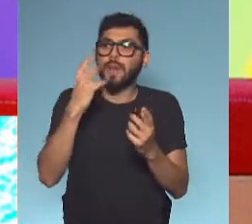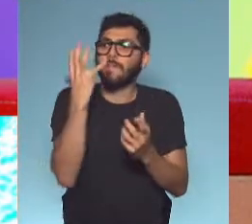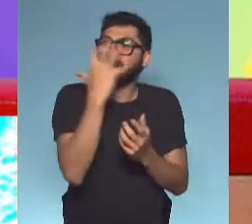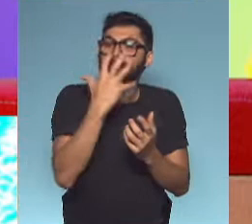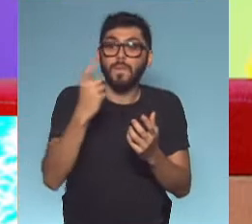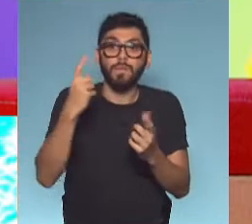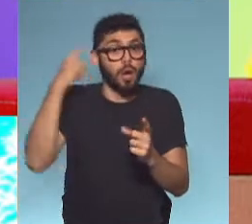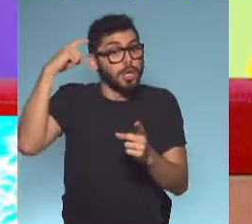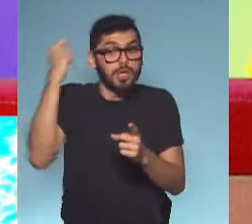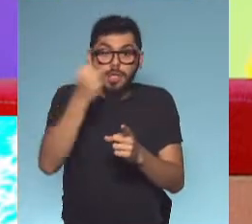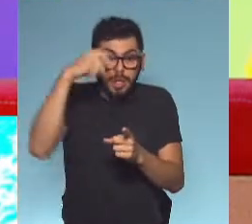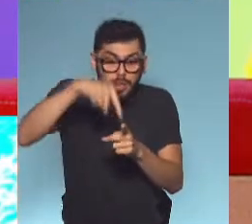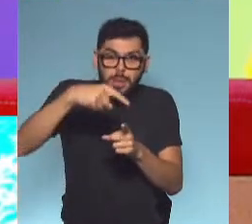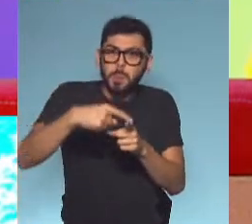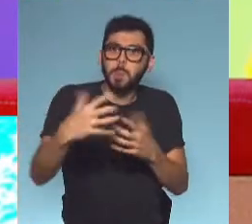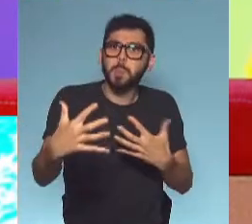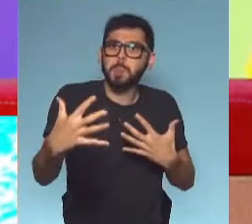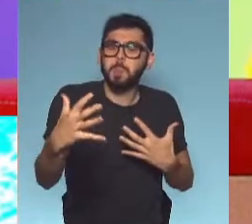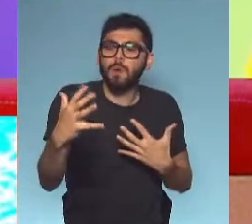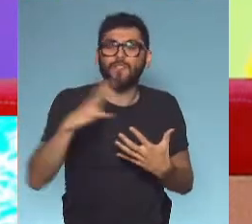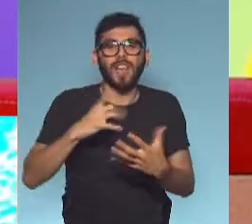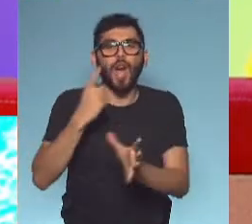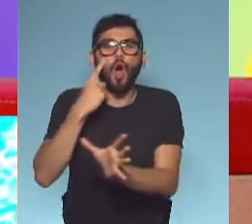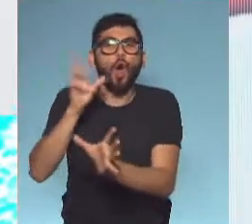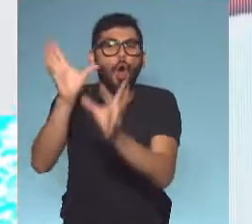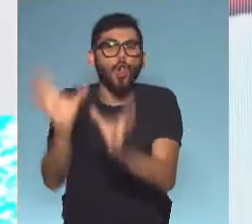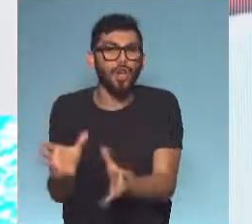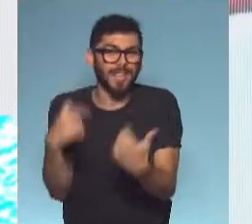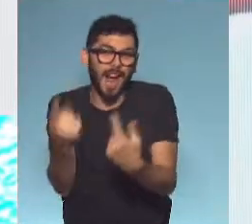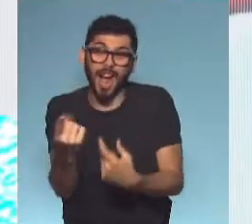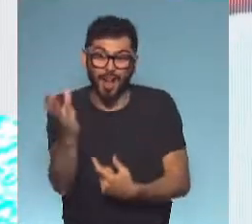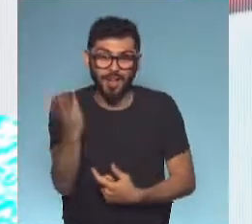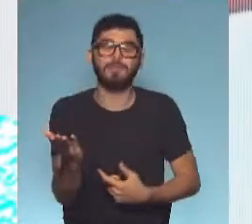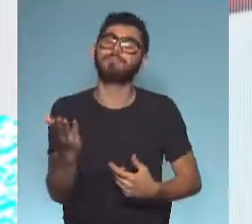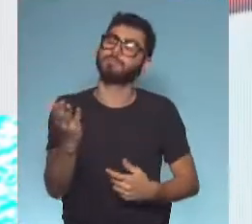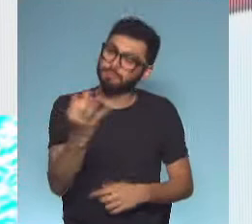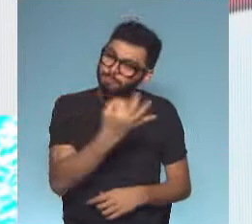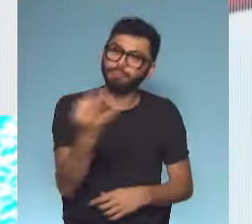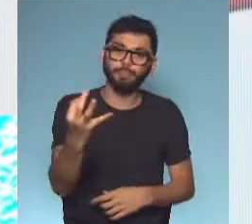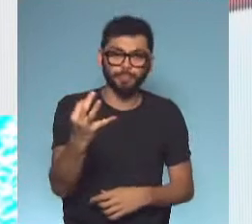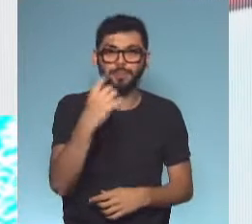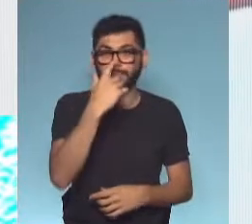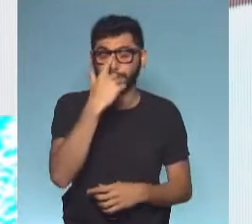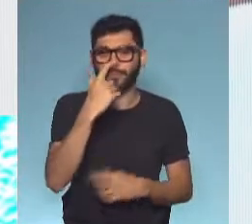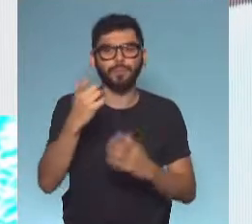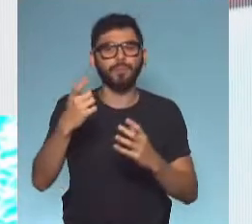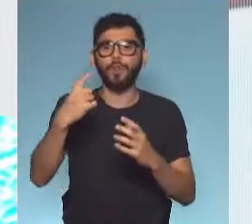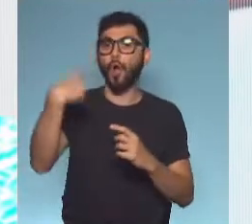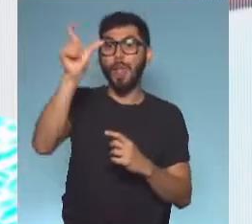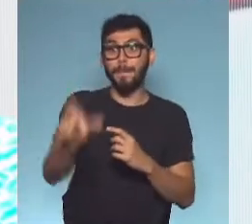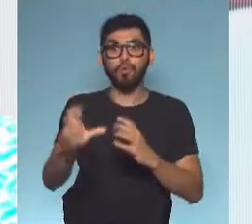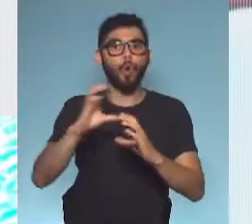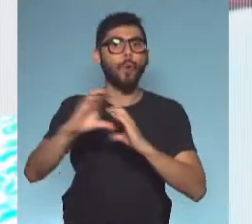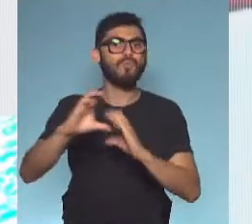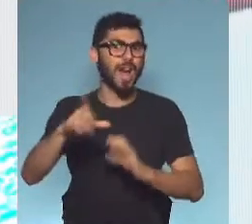querer buscar ese tamaño y no conocer al otro. Totalmente, totalmente cierto el tema de la comunicación con la otra persona,